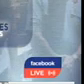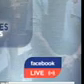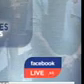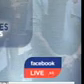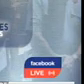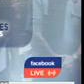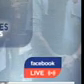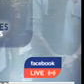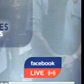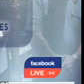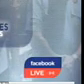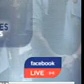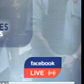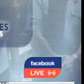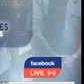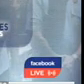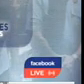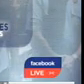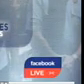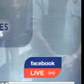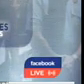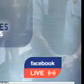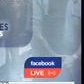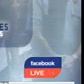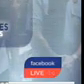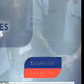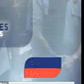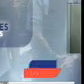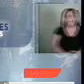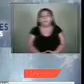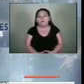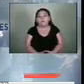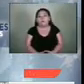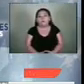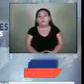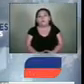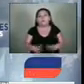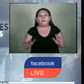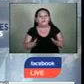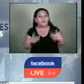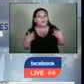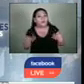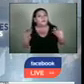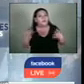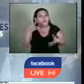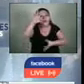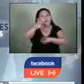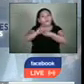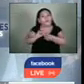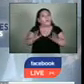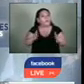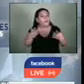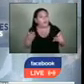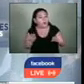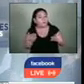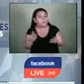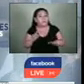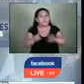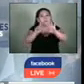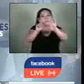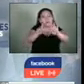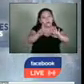accidentes de tránsito y un rescate acuático. También tenemos un total de 6